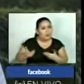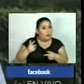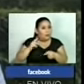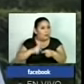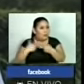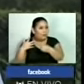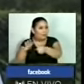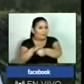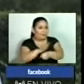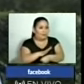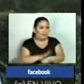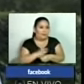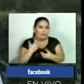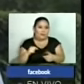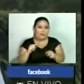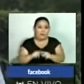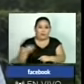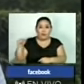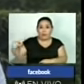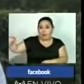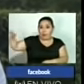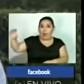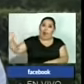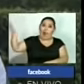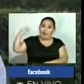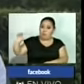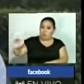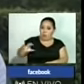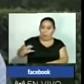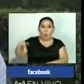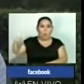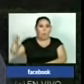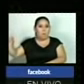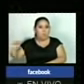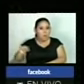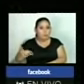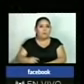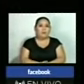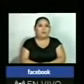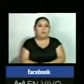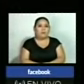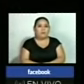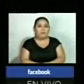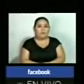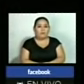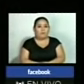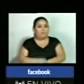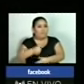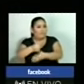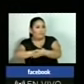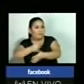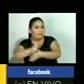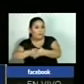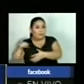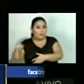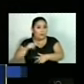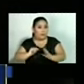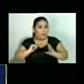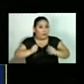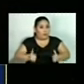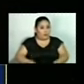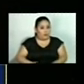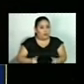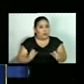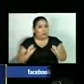compensar la reducción en las remesas familiares que se va a tener este año. Pero el esfuerzo mayor es que el gobierno tenga